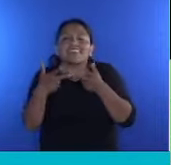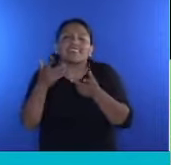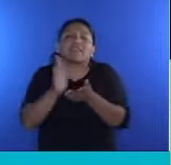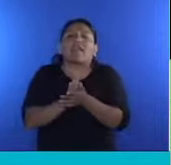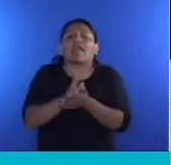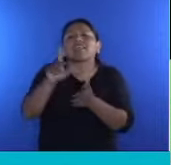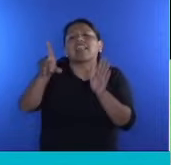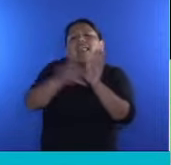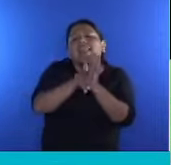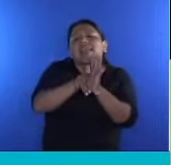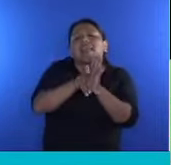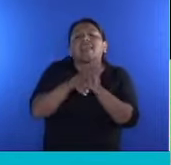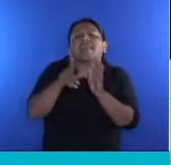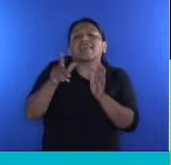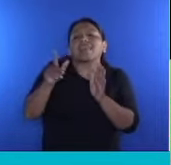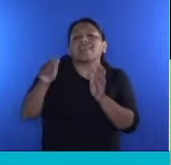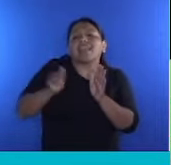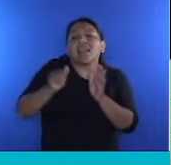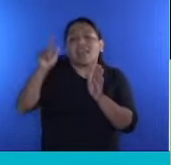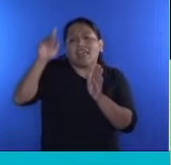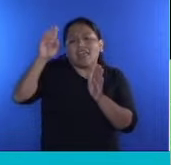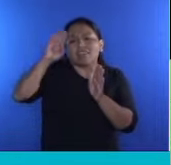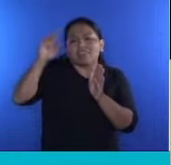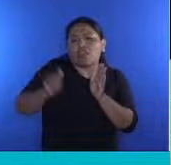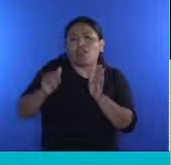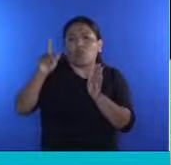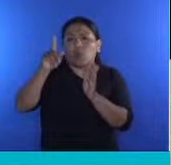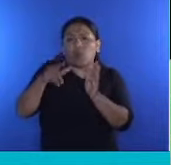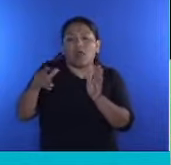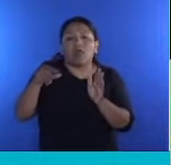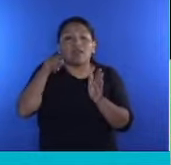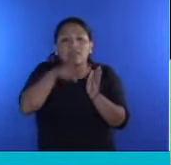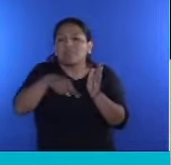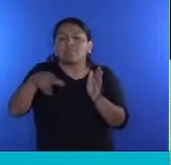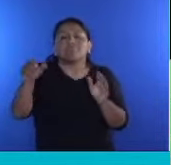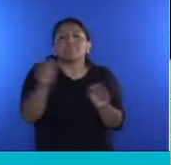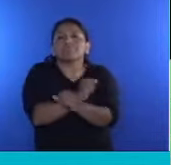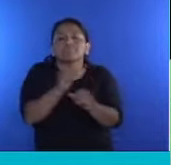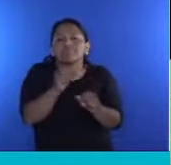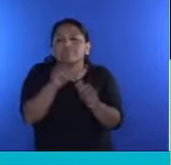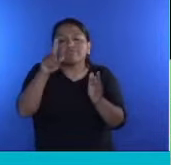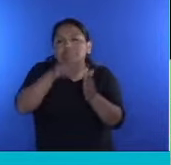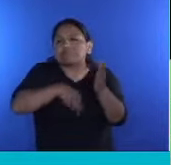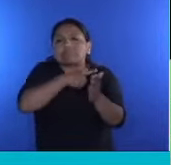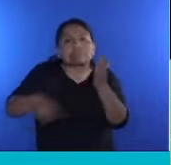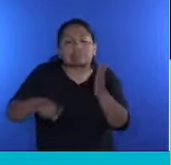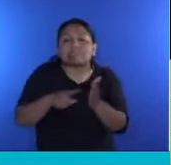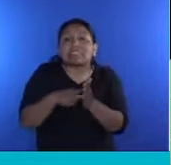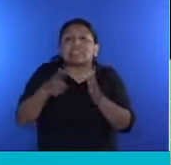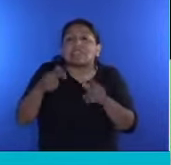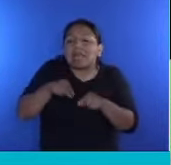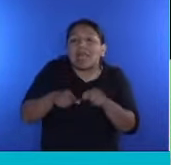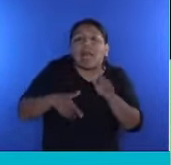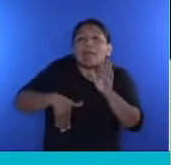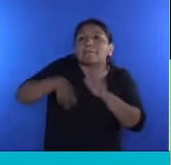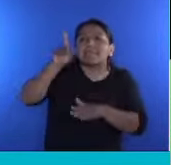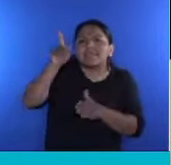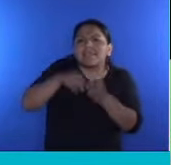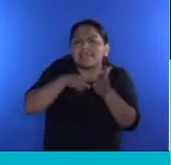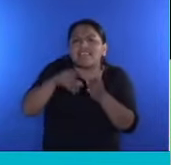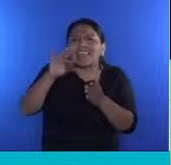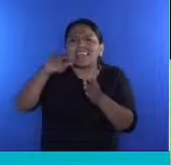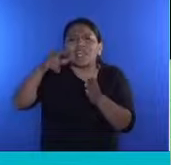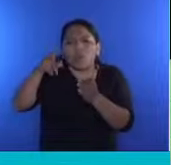leyes de la dictadura. La mitad de las leyes que deroga el DNU son de la dictadura. Es decir, es un